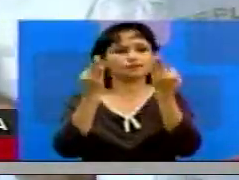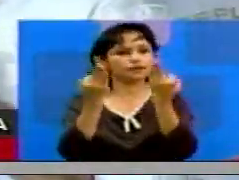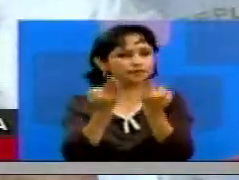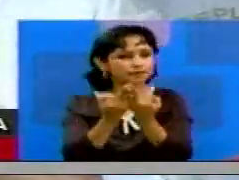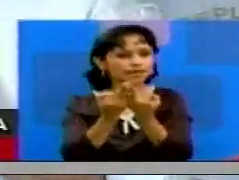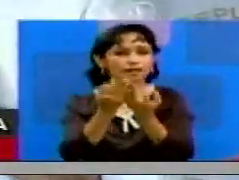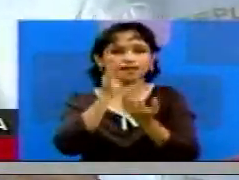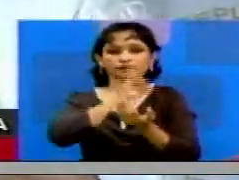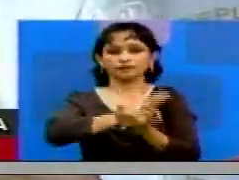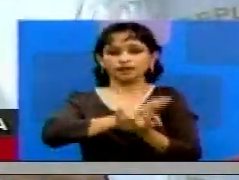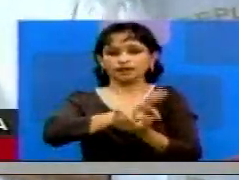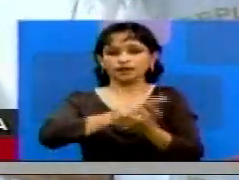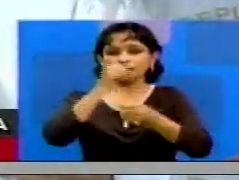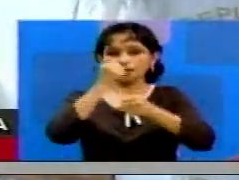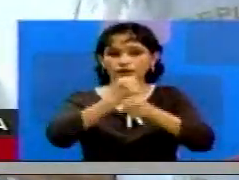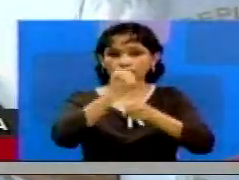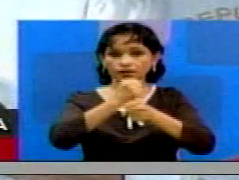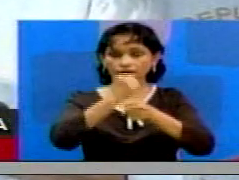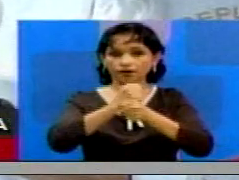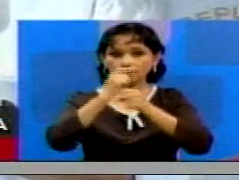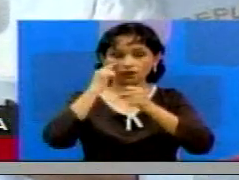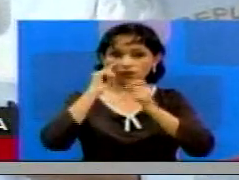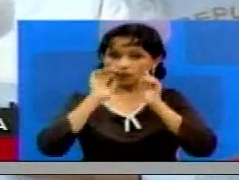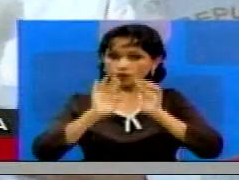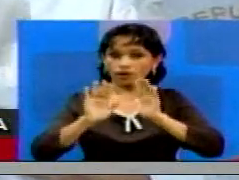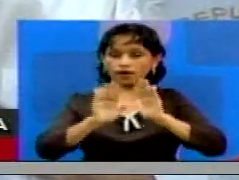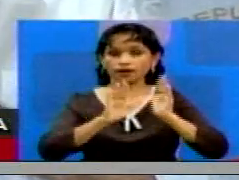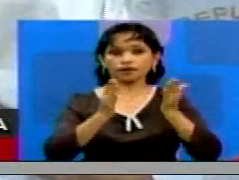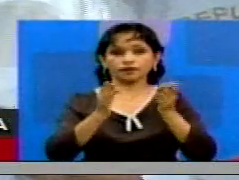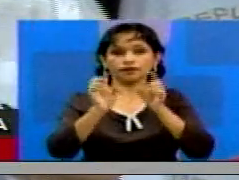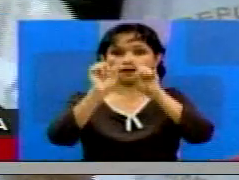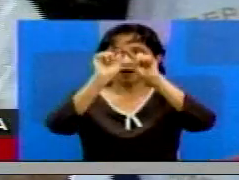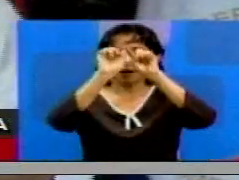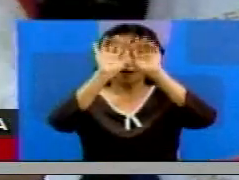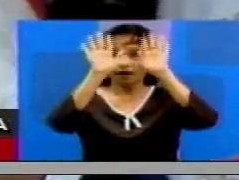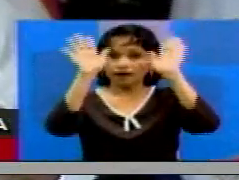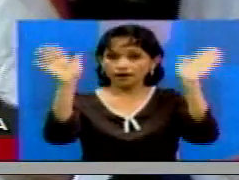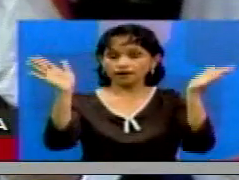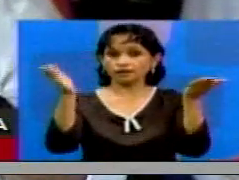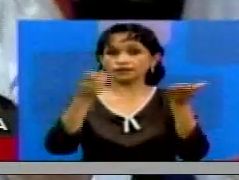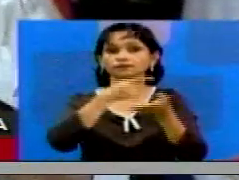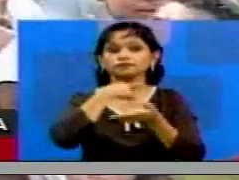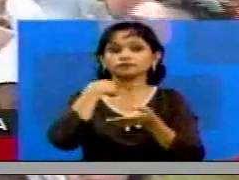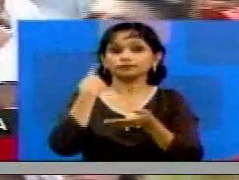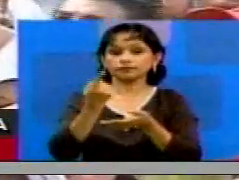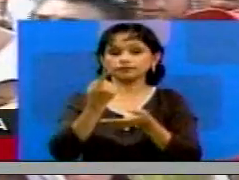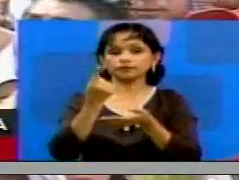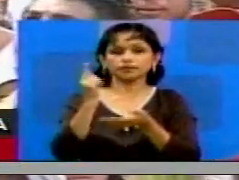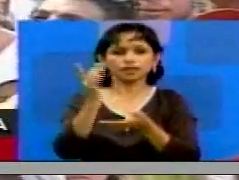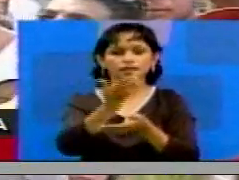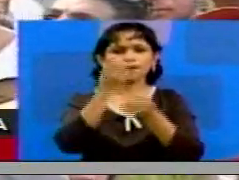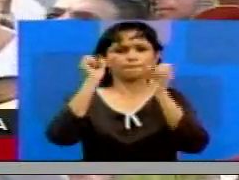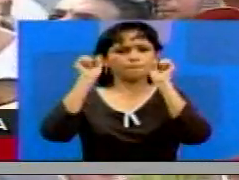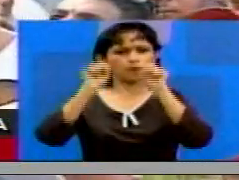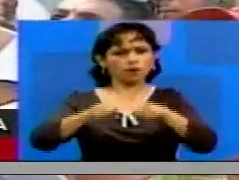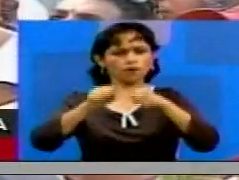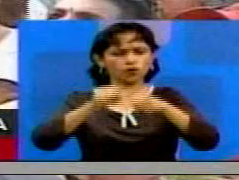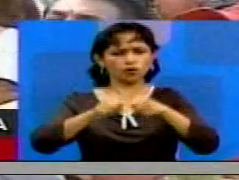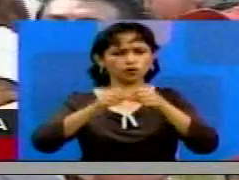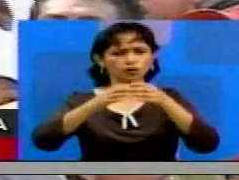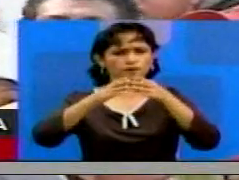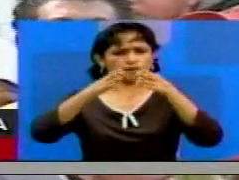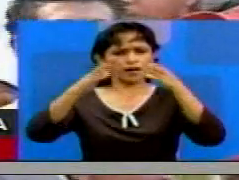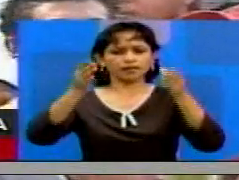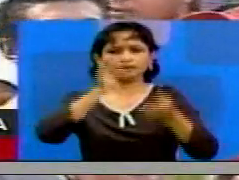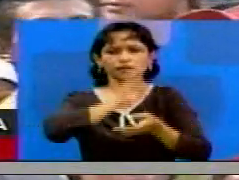proteger el salario de los trabajadores, porque está claro que si bien es cierto, hemos logrado incrementos sustantivos